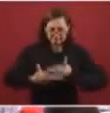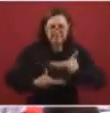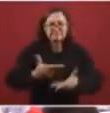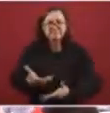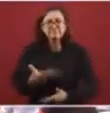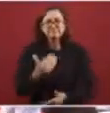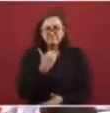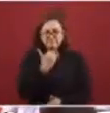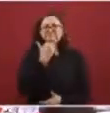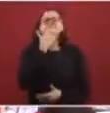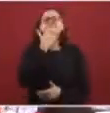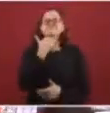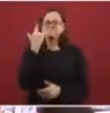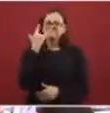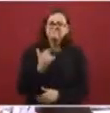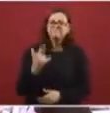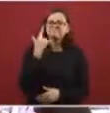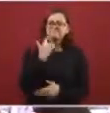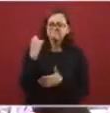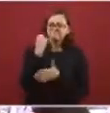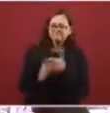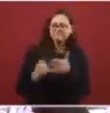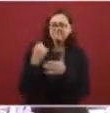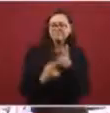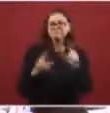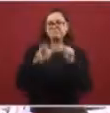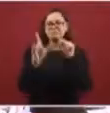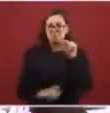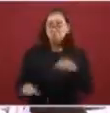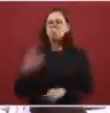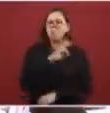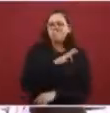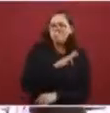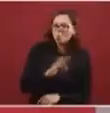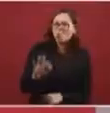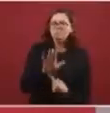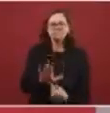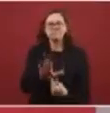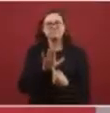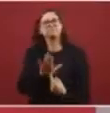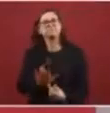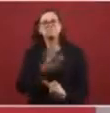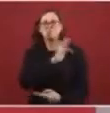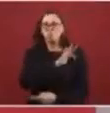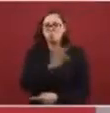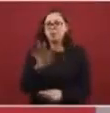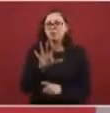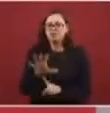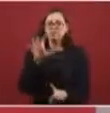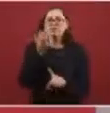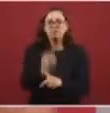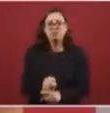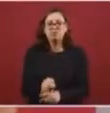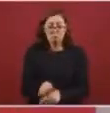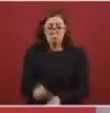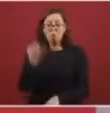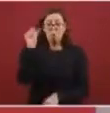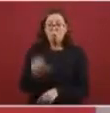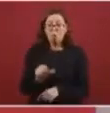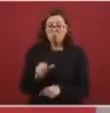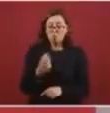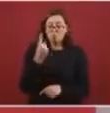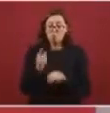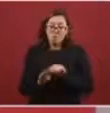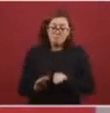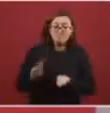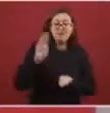digna y perseverante de que México tiene mucho más que dar y mucho más que lograr. Este solamente será un paso de camino hacia Tokio